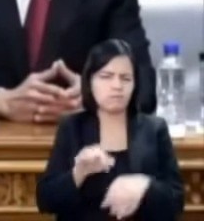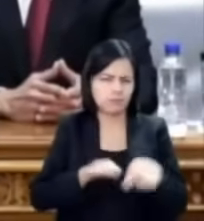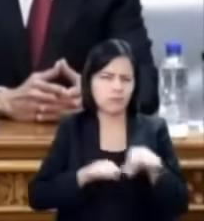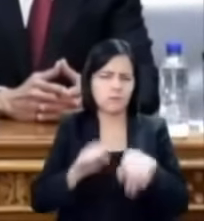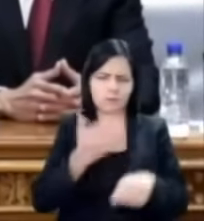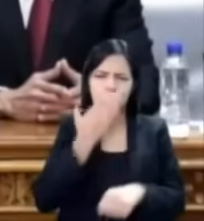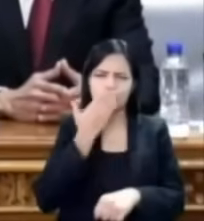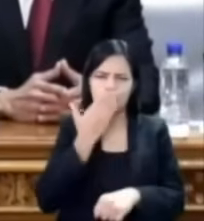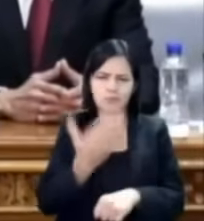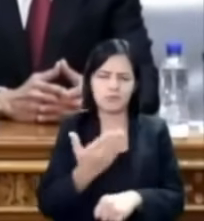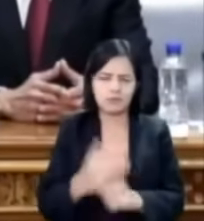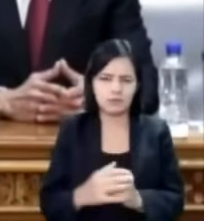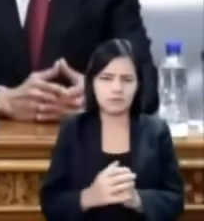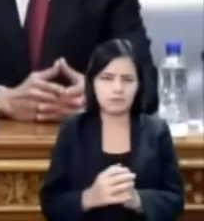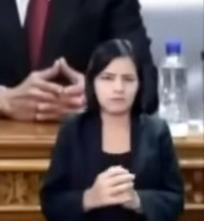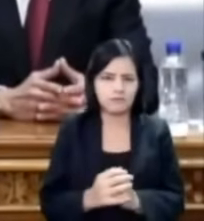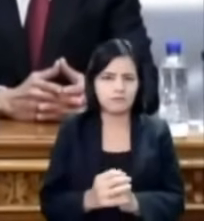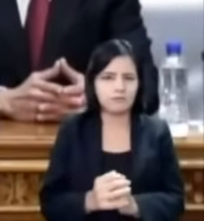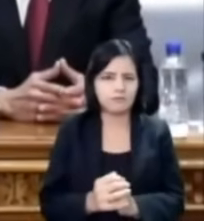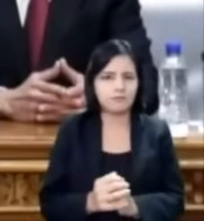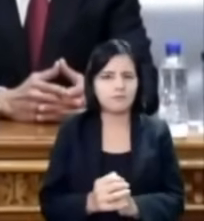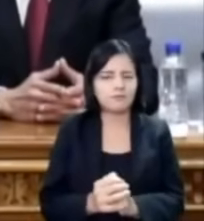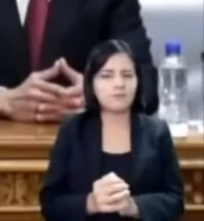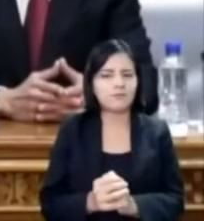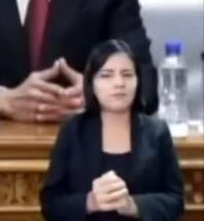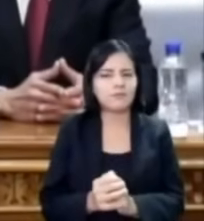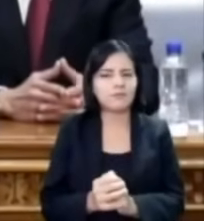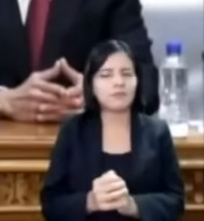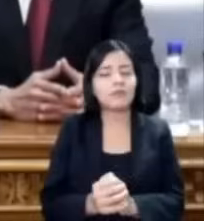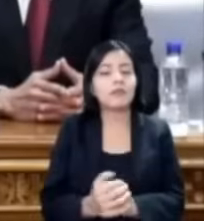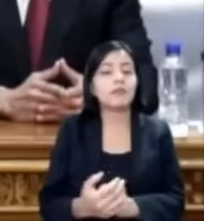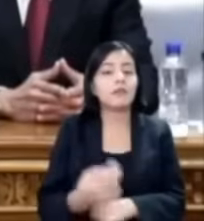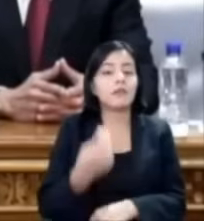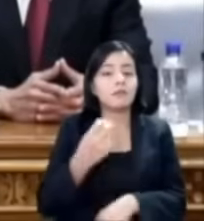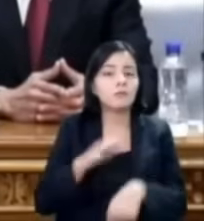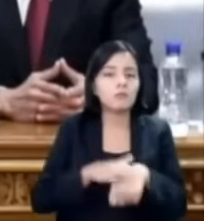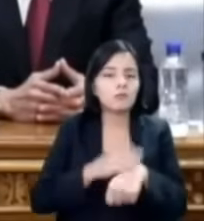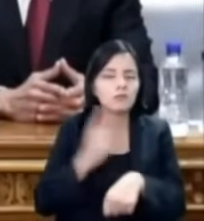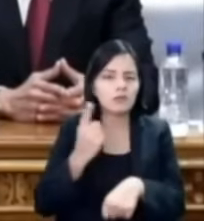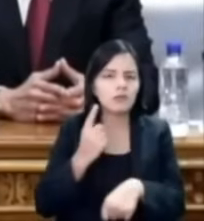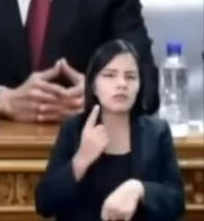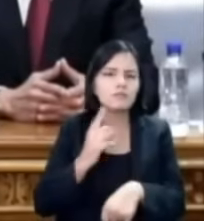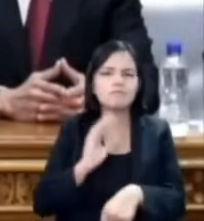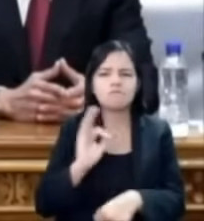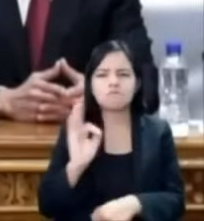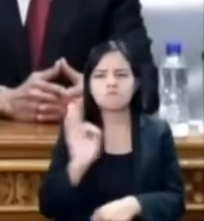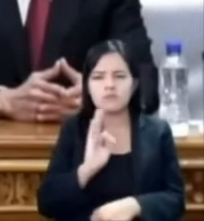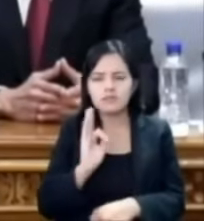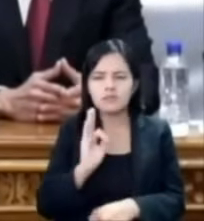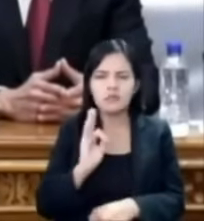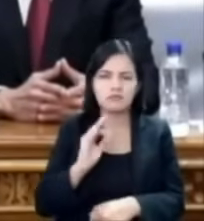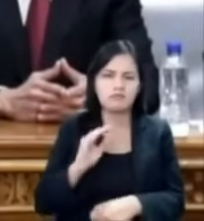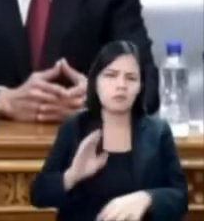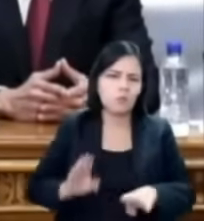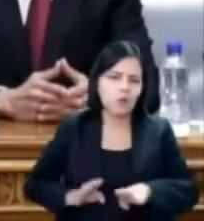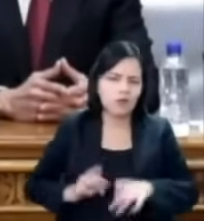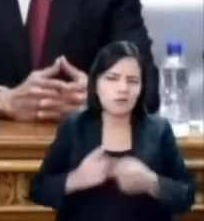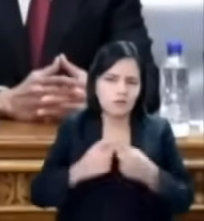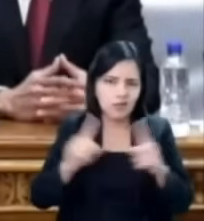lo hemos hecho porque por encima de nuestras diferencias, si